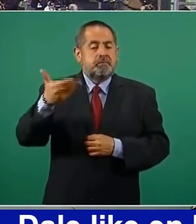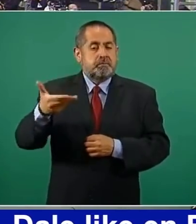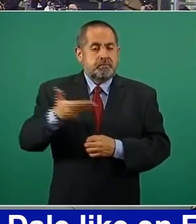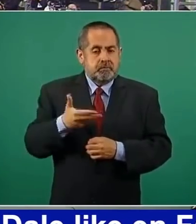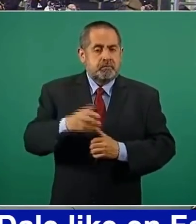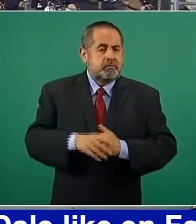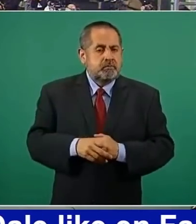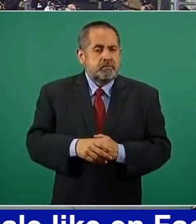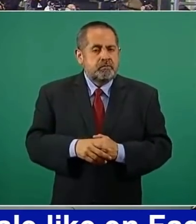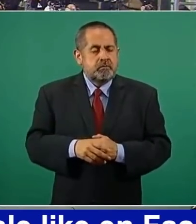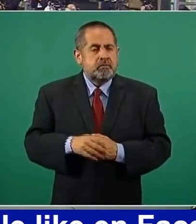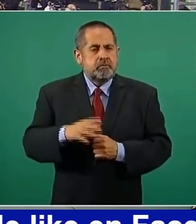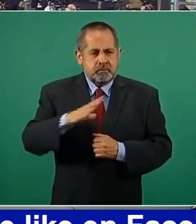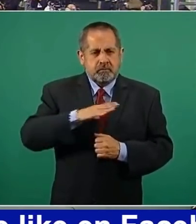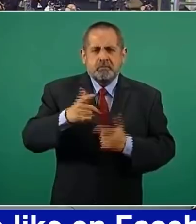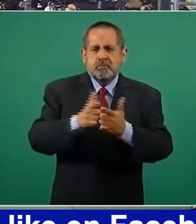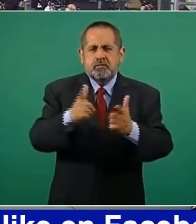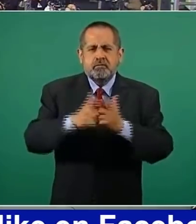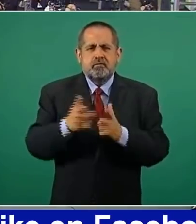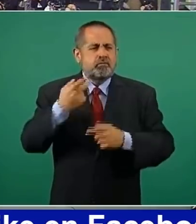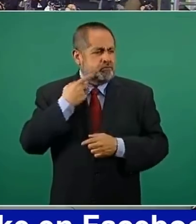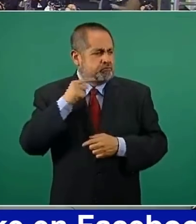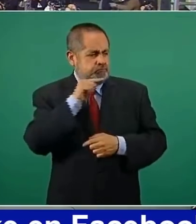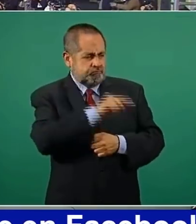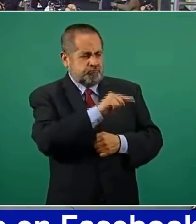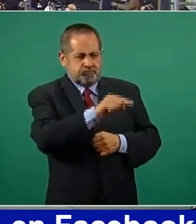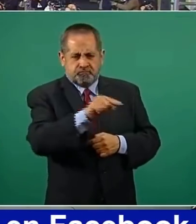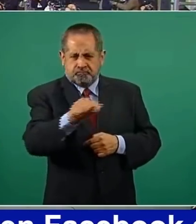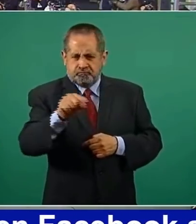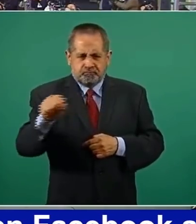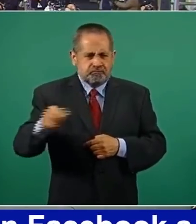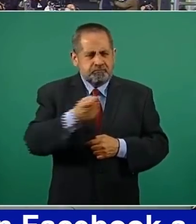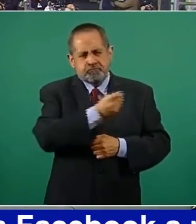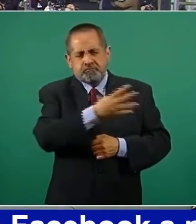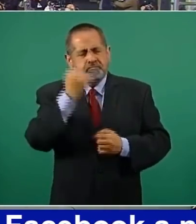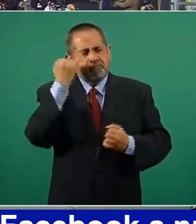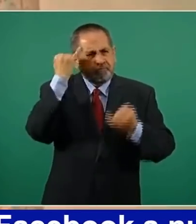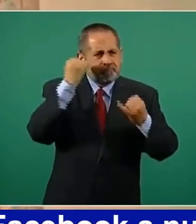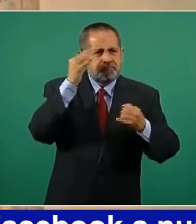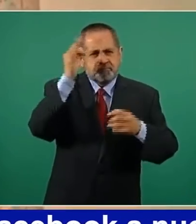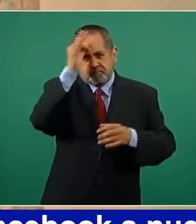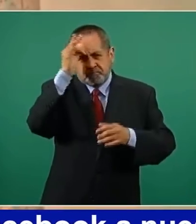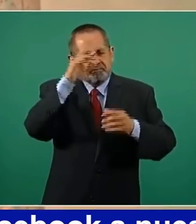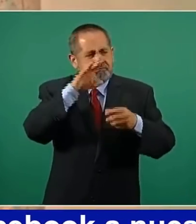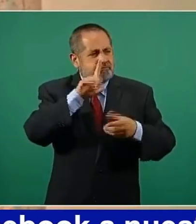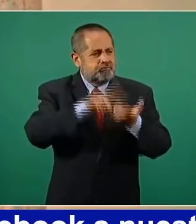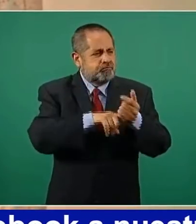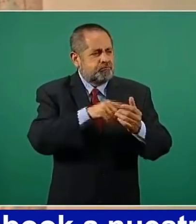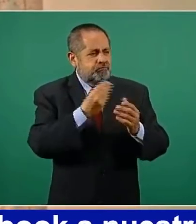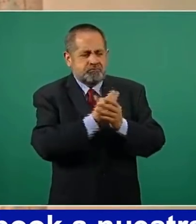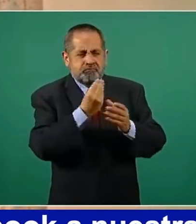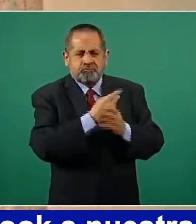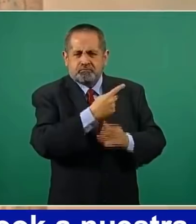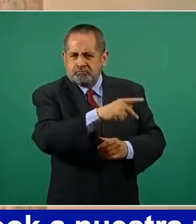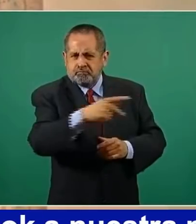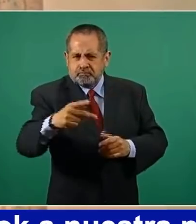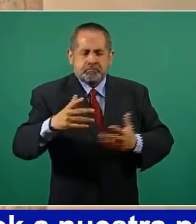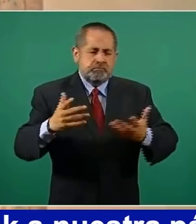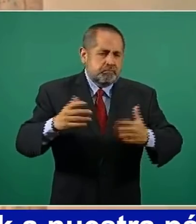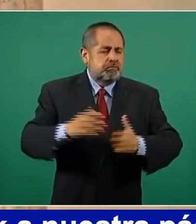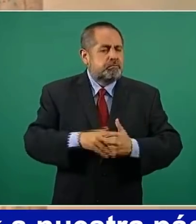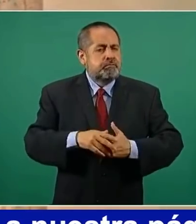Hay partidos bien definidos en el terreno político e ideológico. Existen